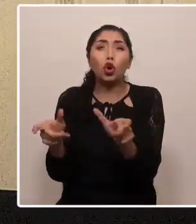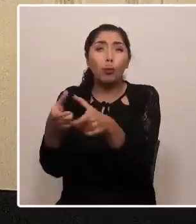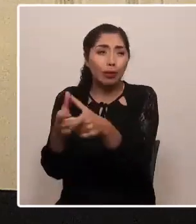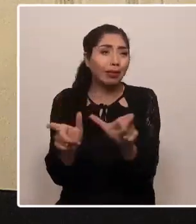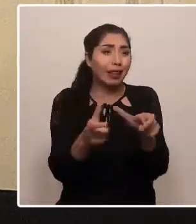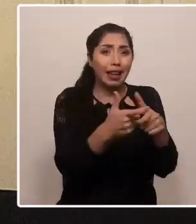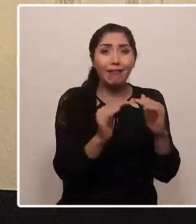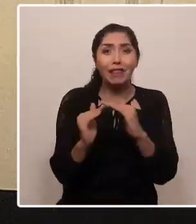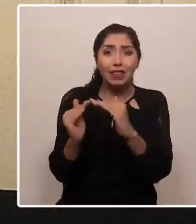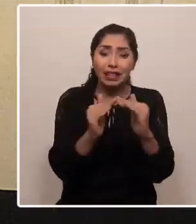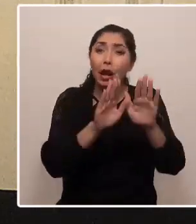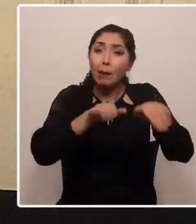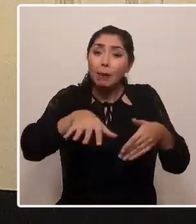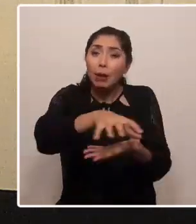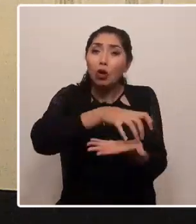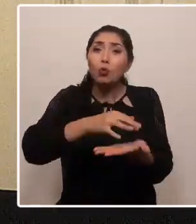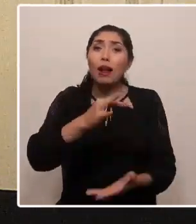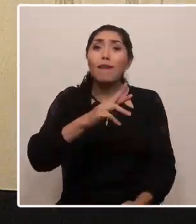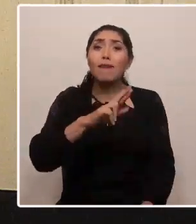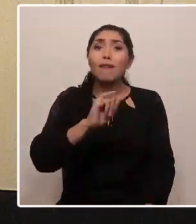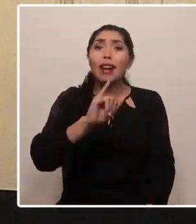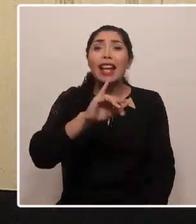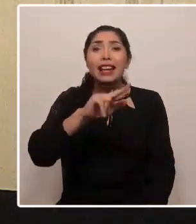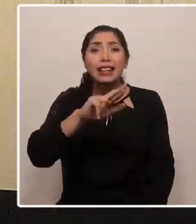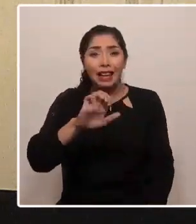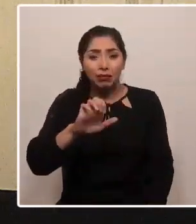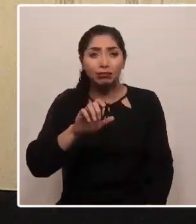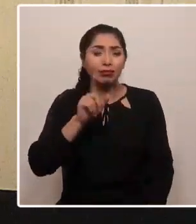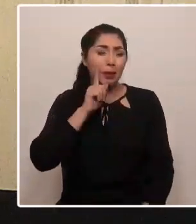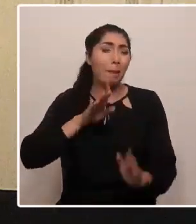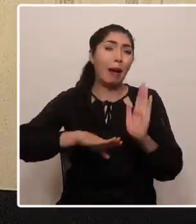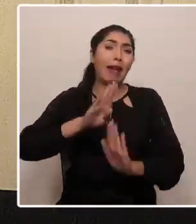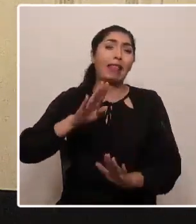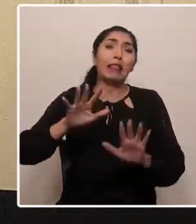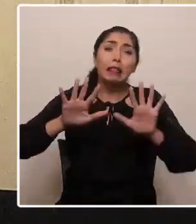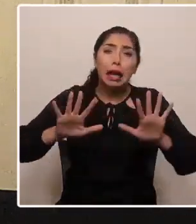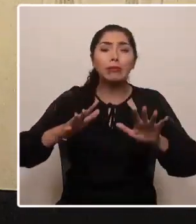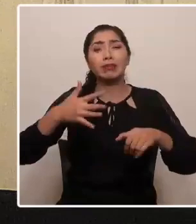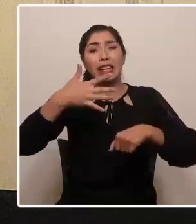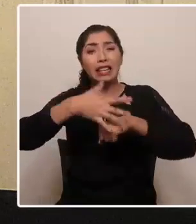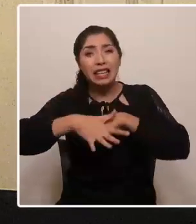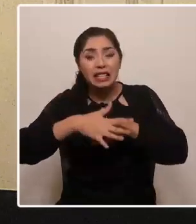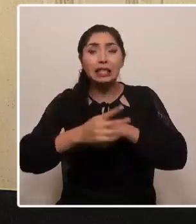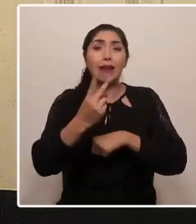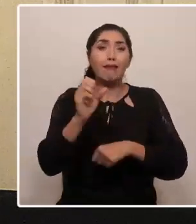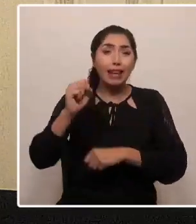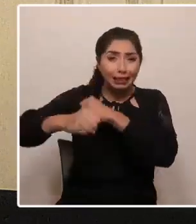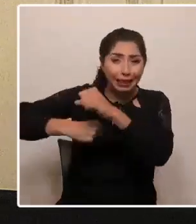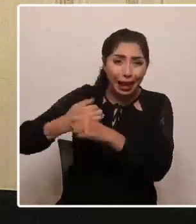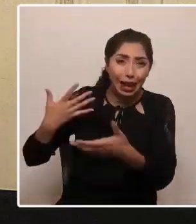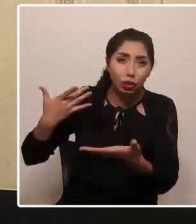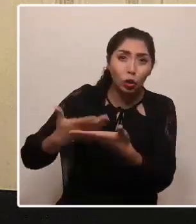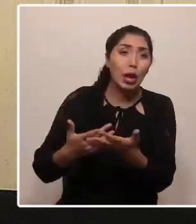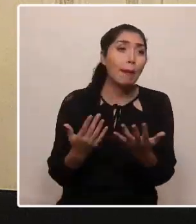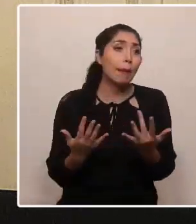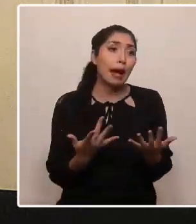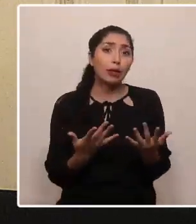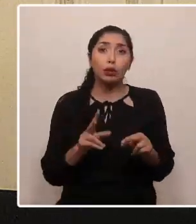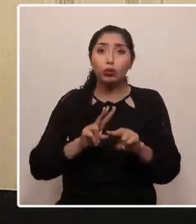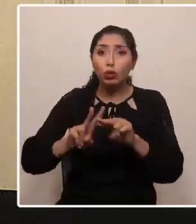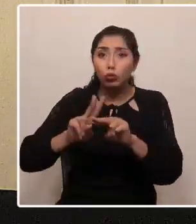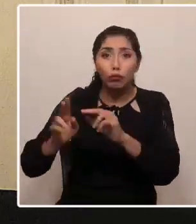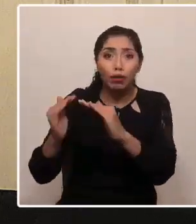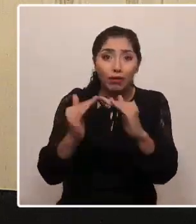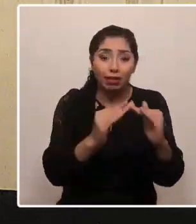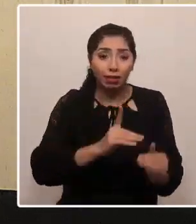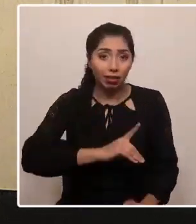de Freire, llevan más de 10, 15 o 20 años esperando la solución para viviendas dignas. También lo esperan los